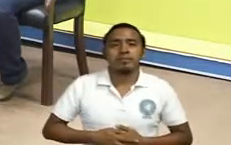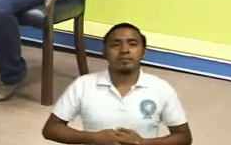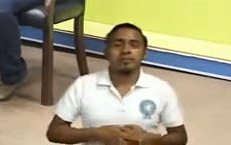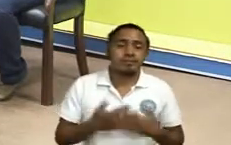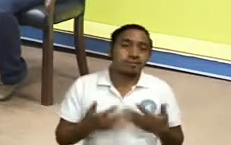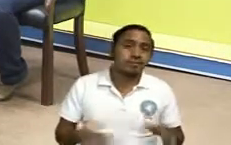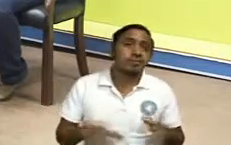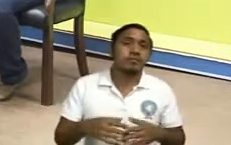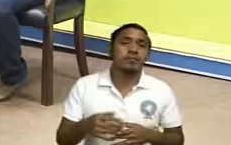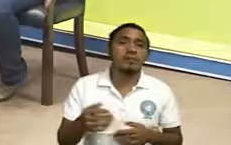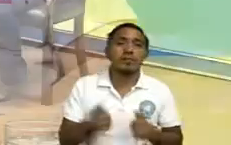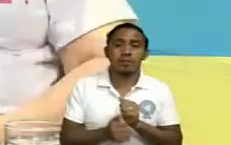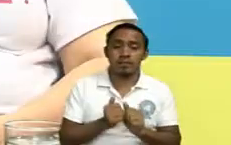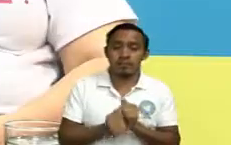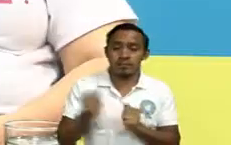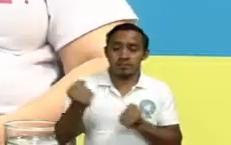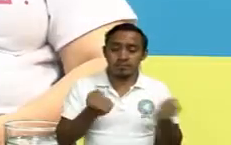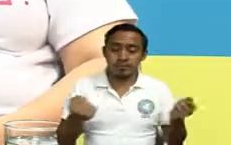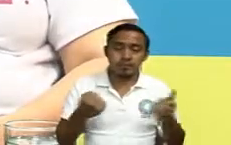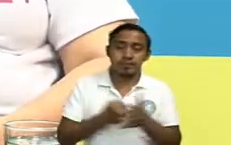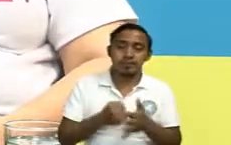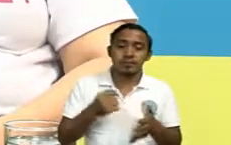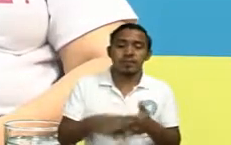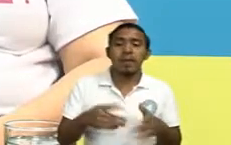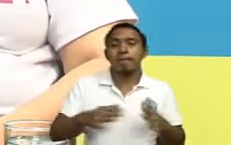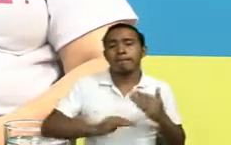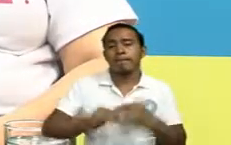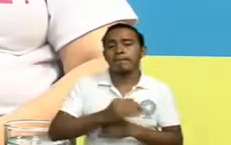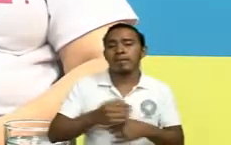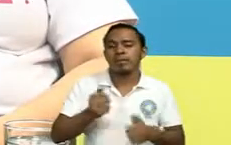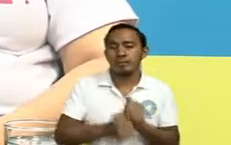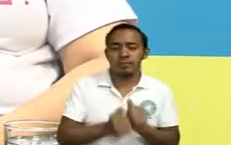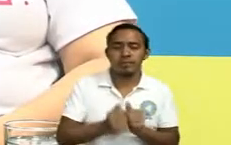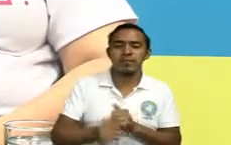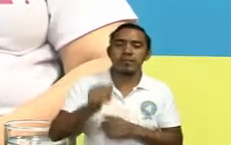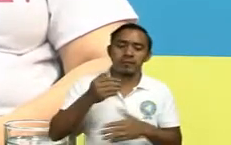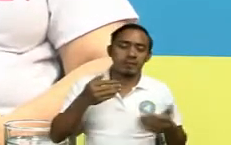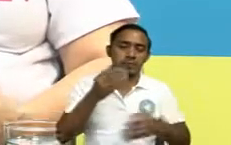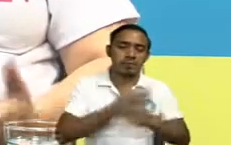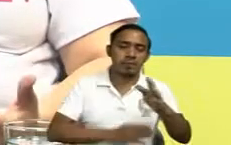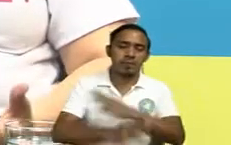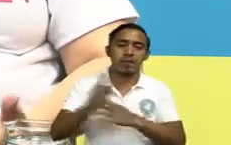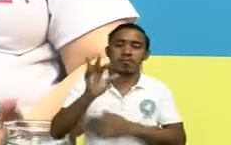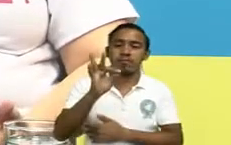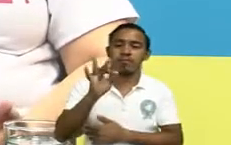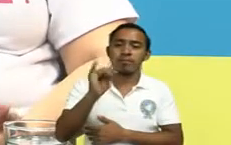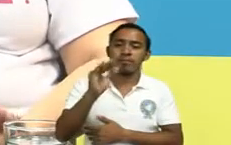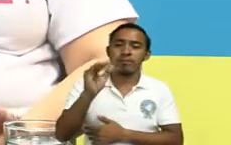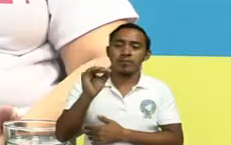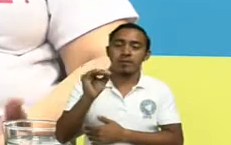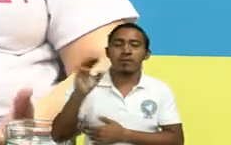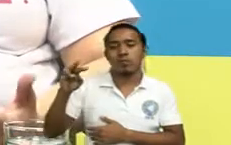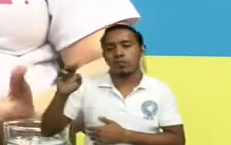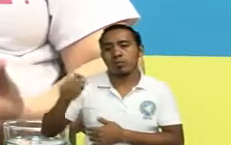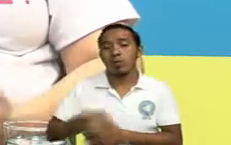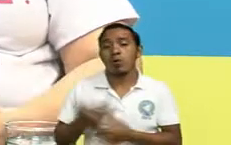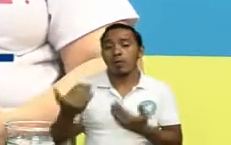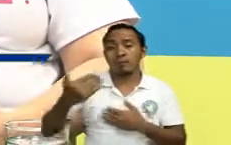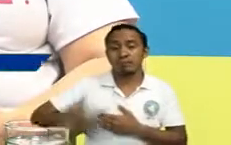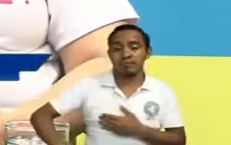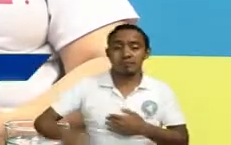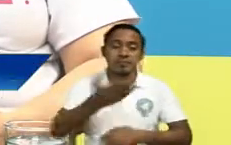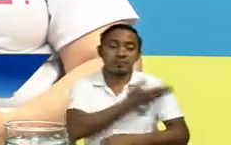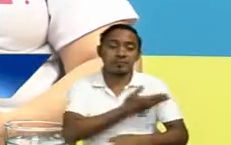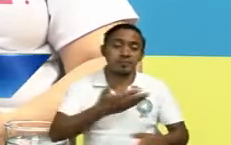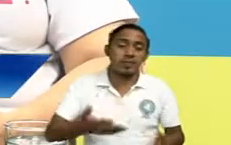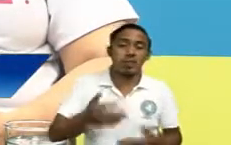los accidentes de tránsito lo que nos generan son discapacidades físico-motoras, ya sea por una amputación, ya sea por los